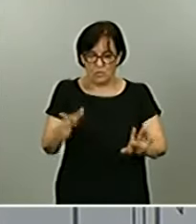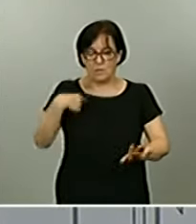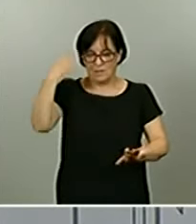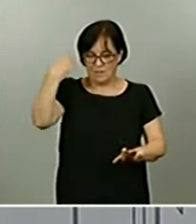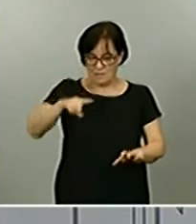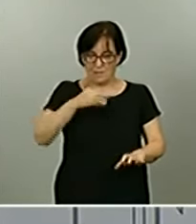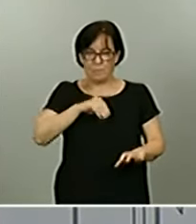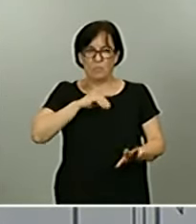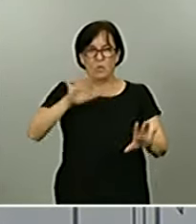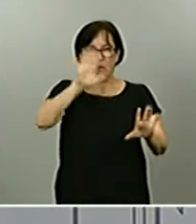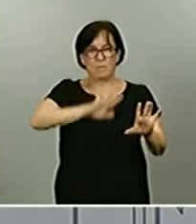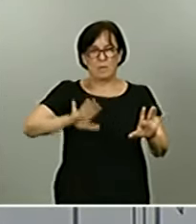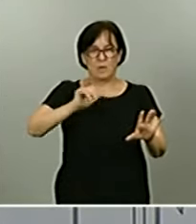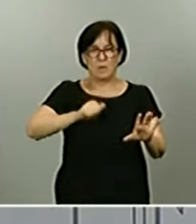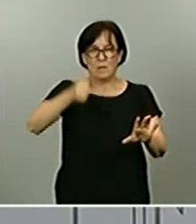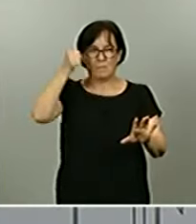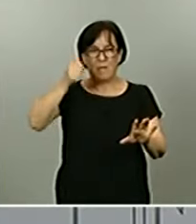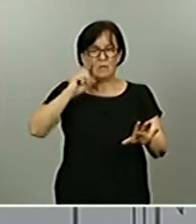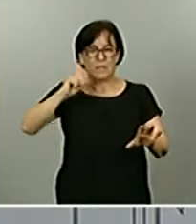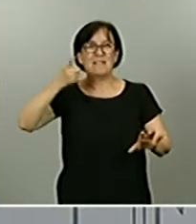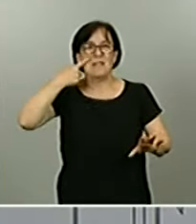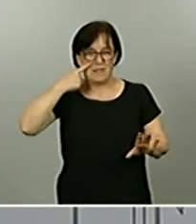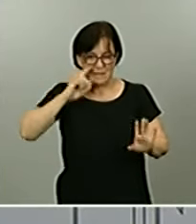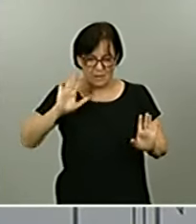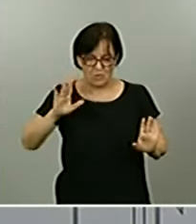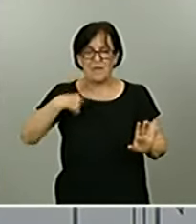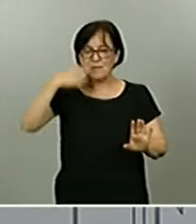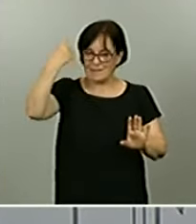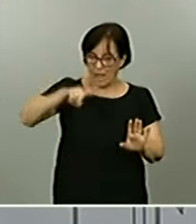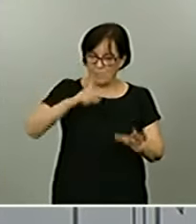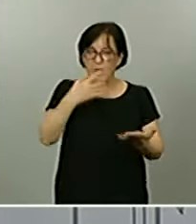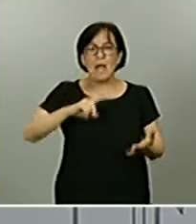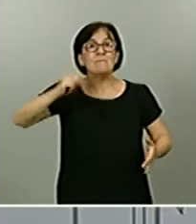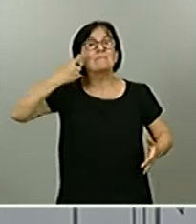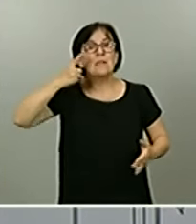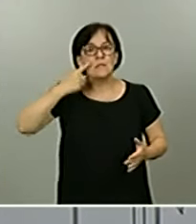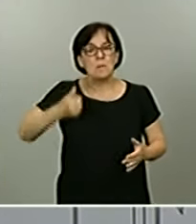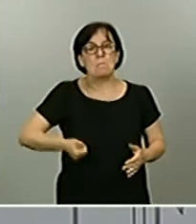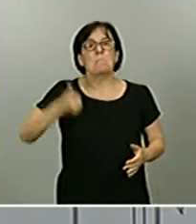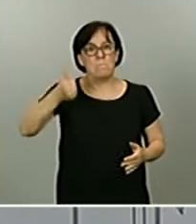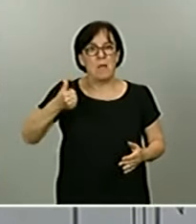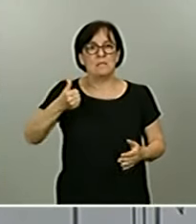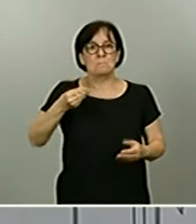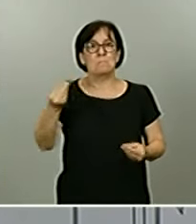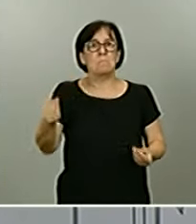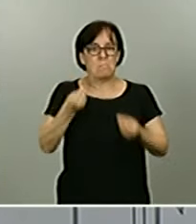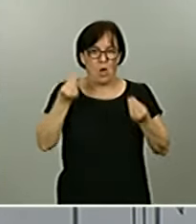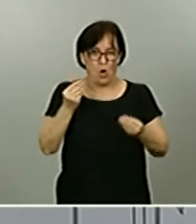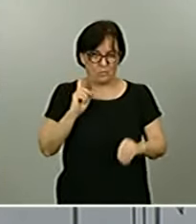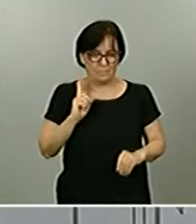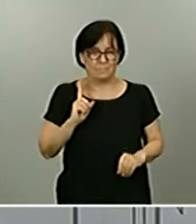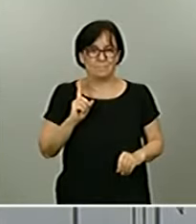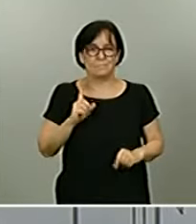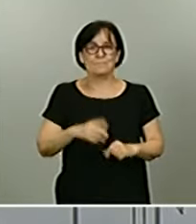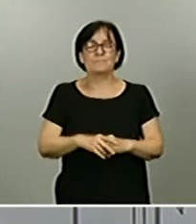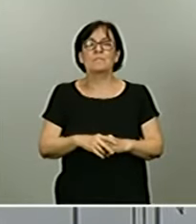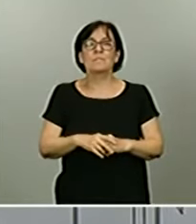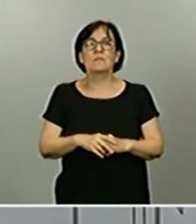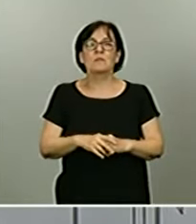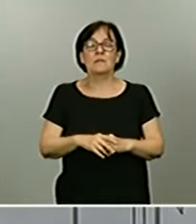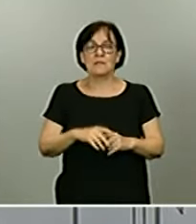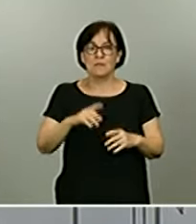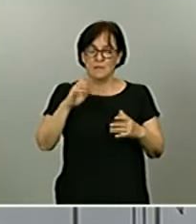más casos de los detectados y sabemos que ahora detectamos más y mejor. Y en ese sentido, pues sabemos,